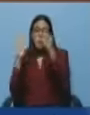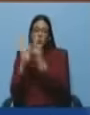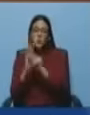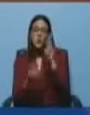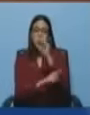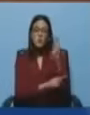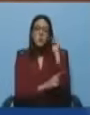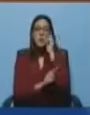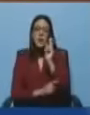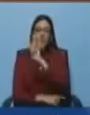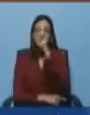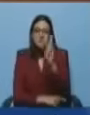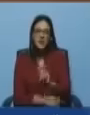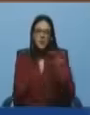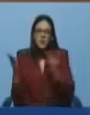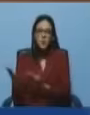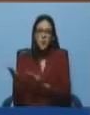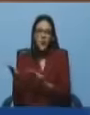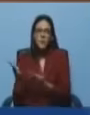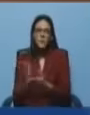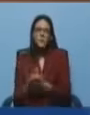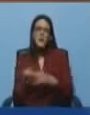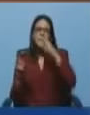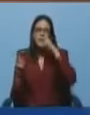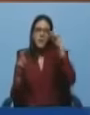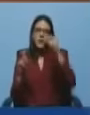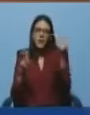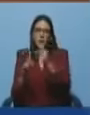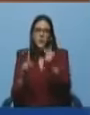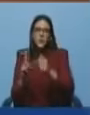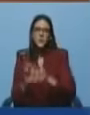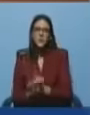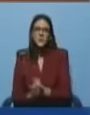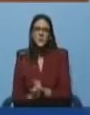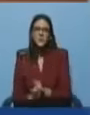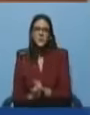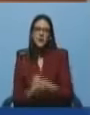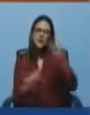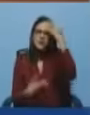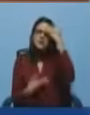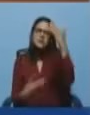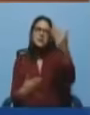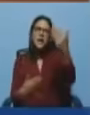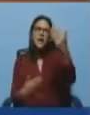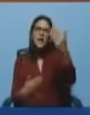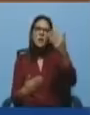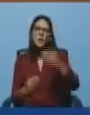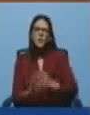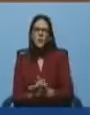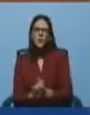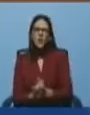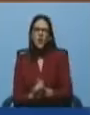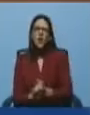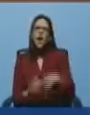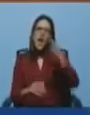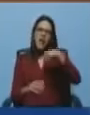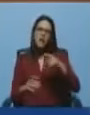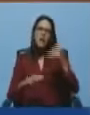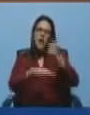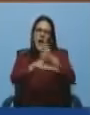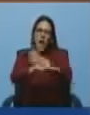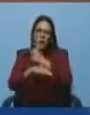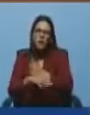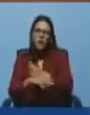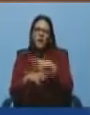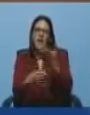de la República Bolivariana de Venezuela, Nicolás Maduro Moros. Es el saludo a los medios de comunicación, a las autoridades